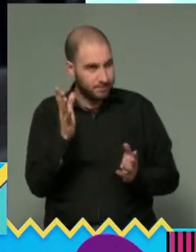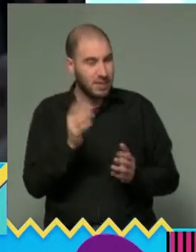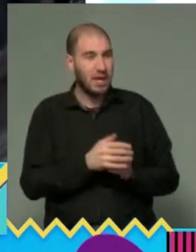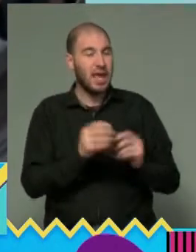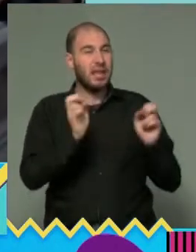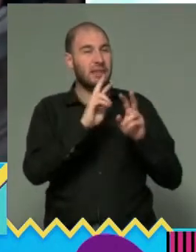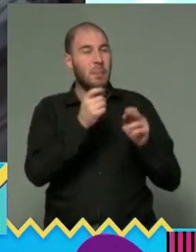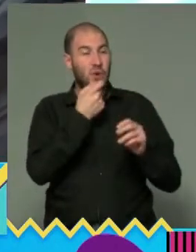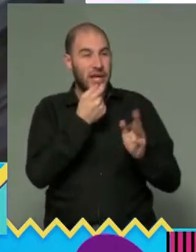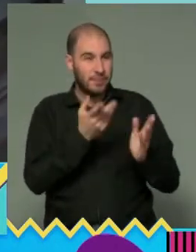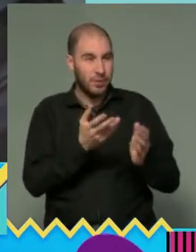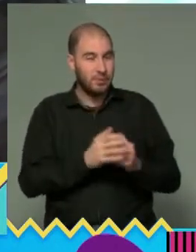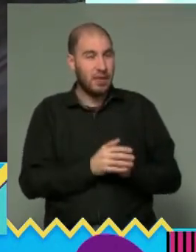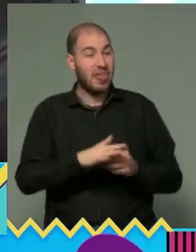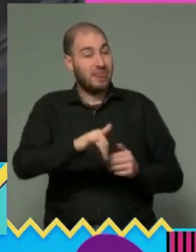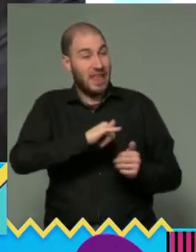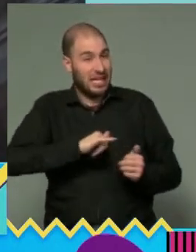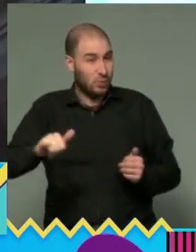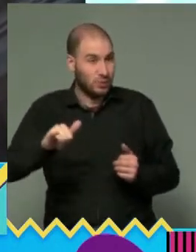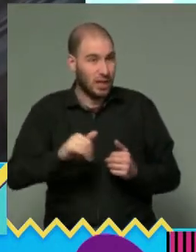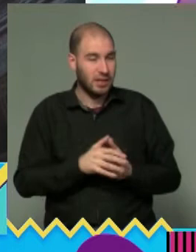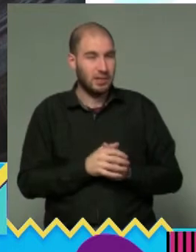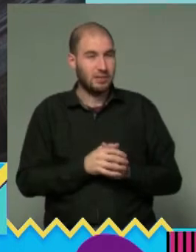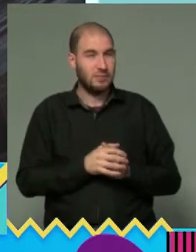hecho de tener que denunciar